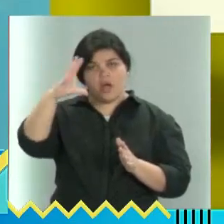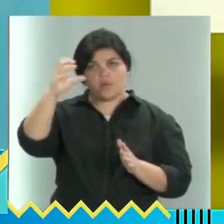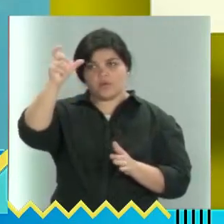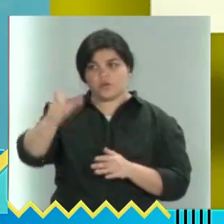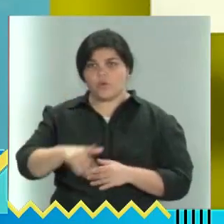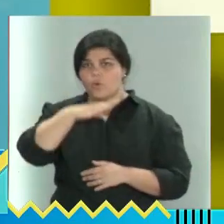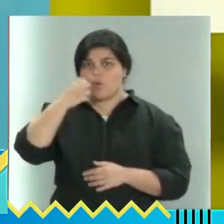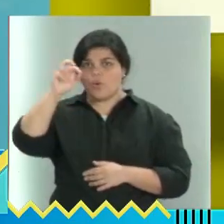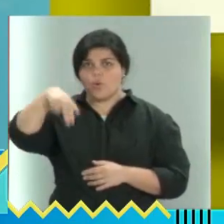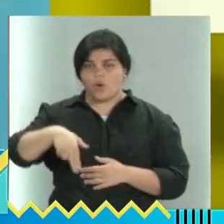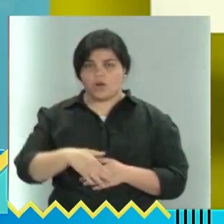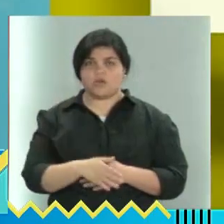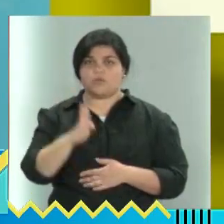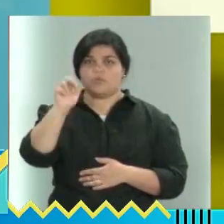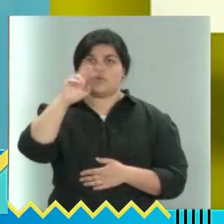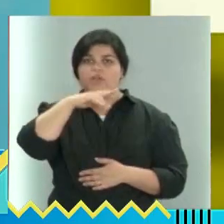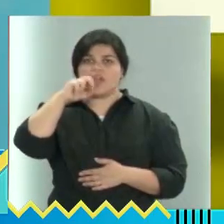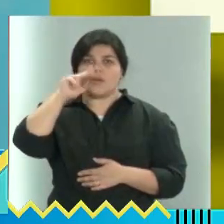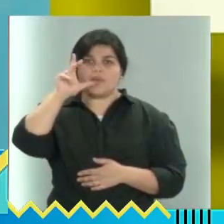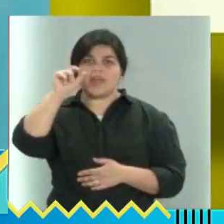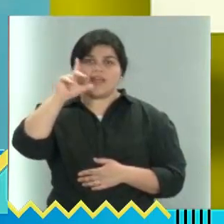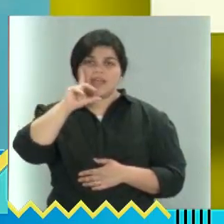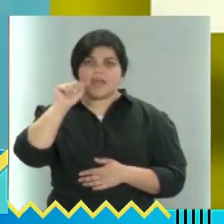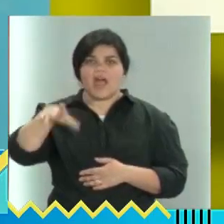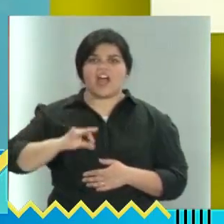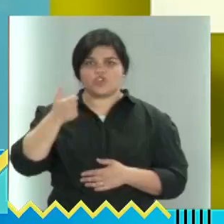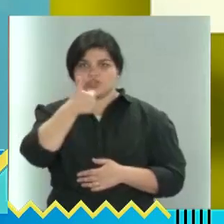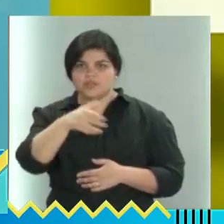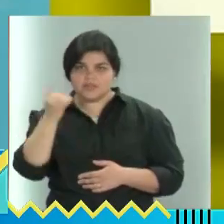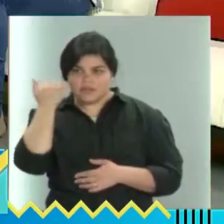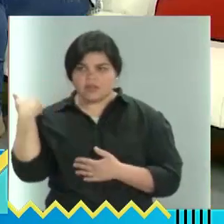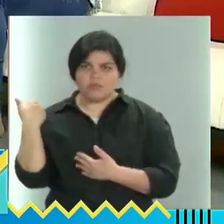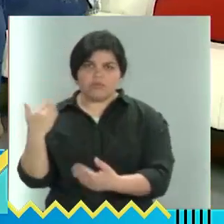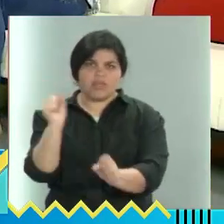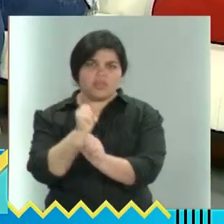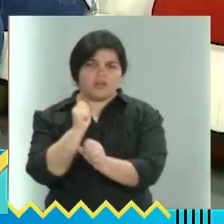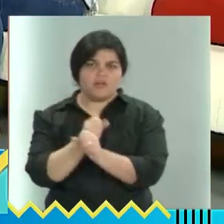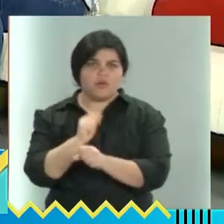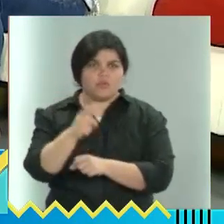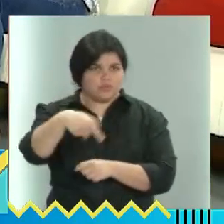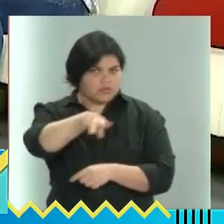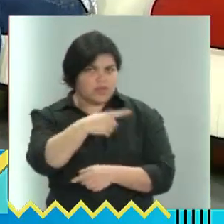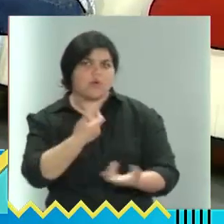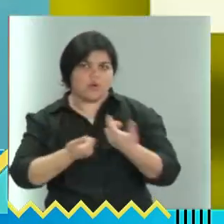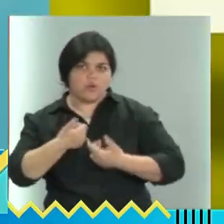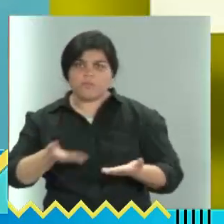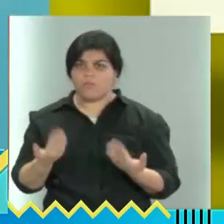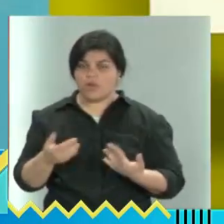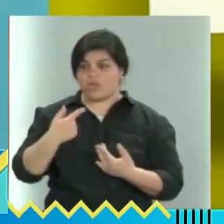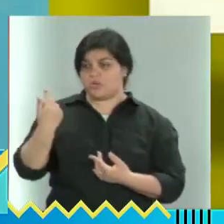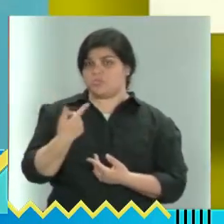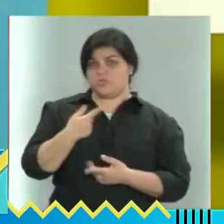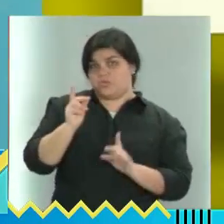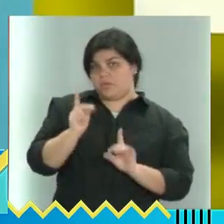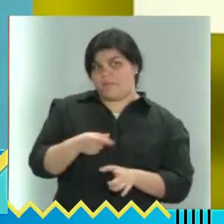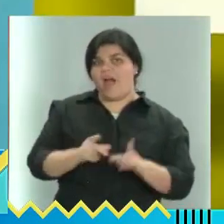Juan Augusto Bruggiavini. 60 años de carrera tiene. Quizás ustedes nos puedan contar un poco más de él, pero para nosotros también, quizás